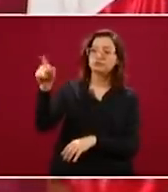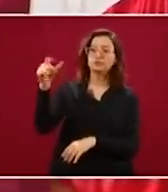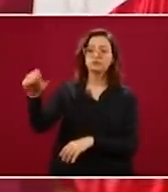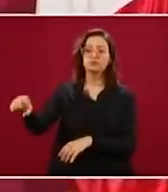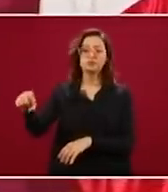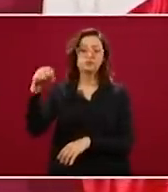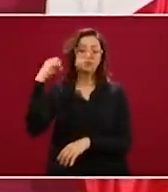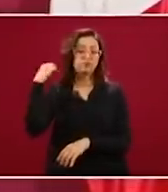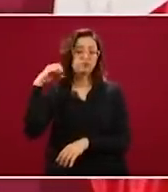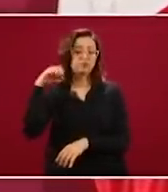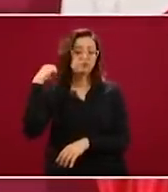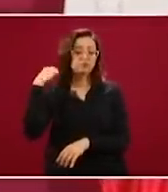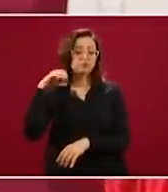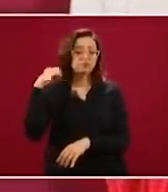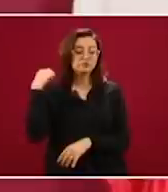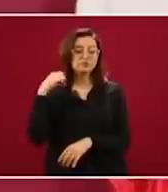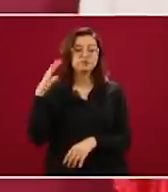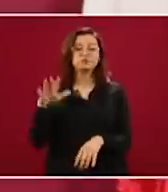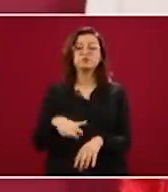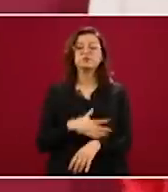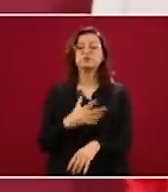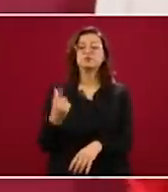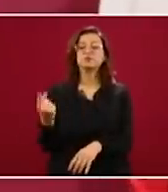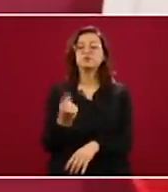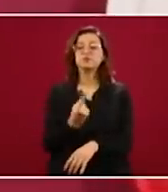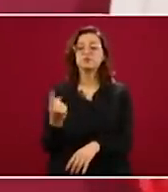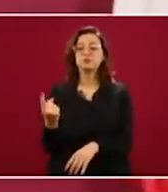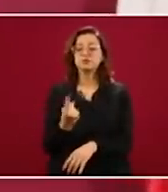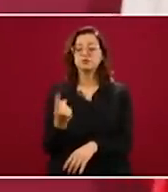porque el 21